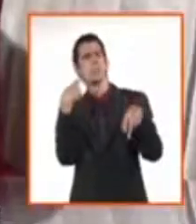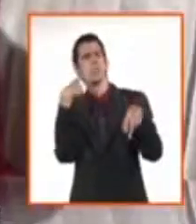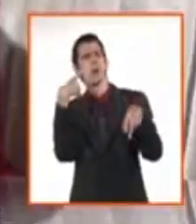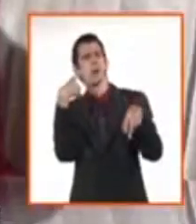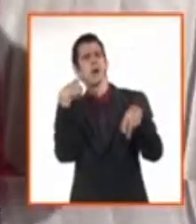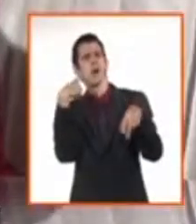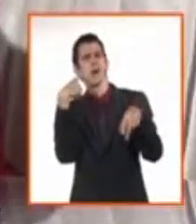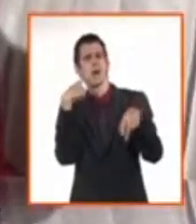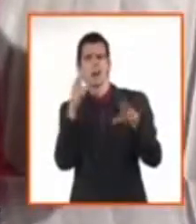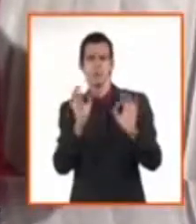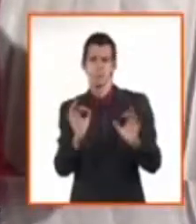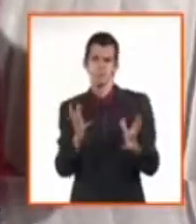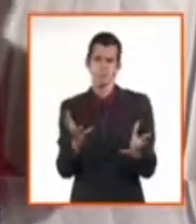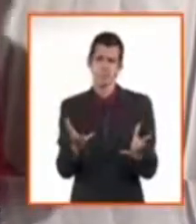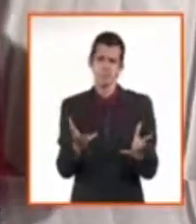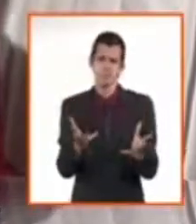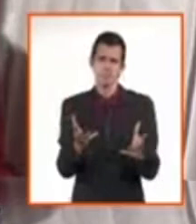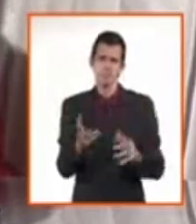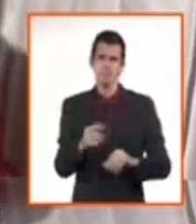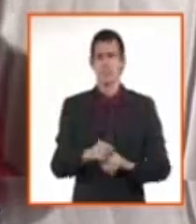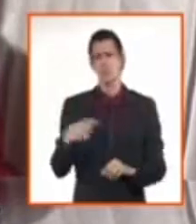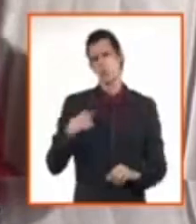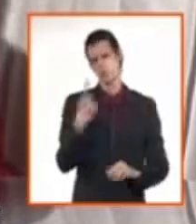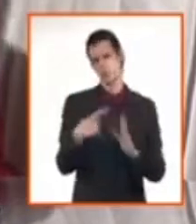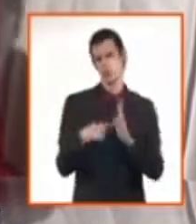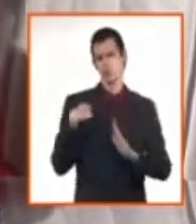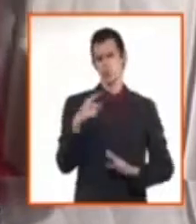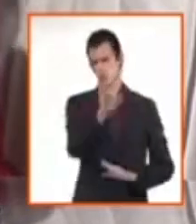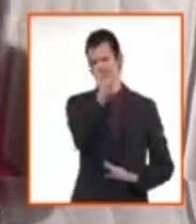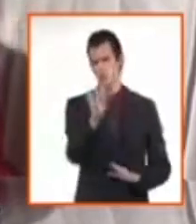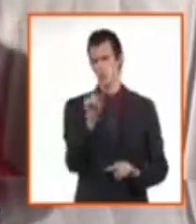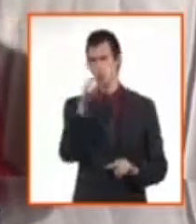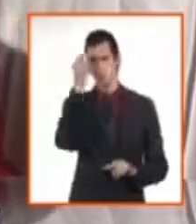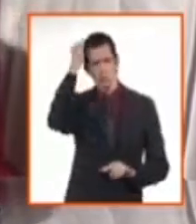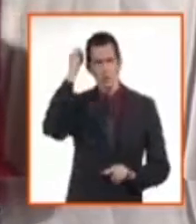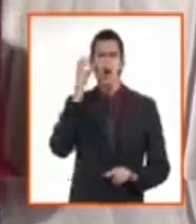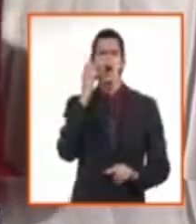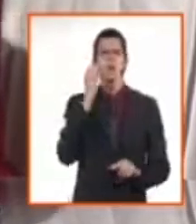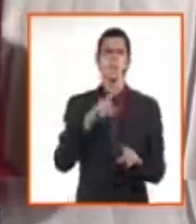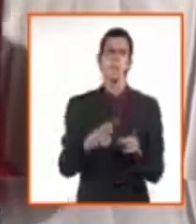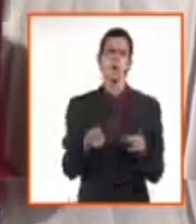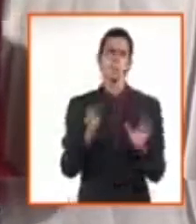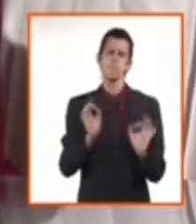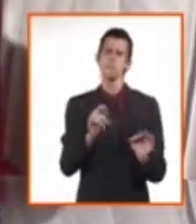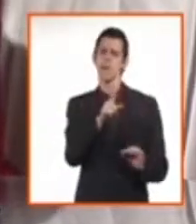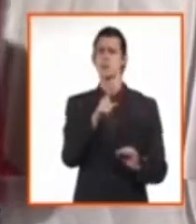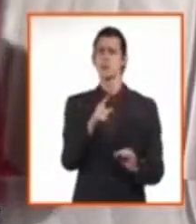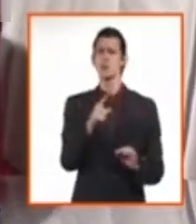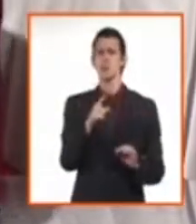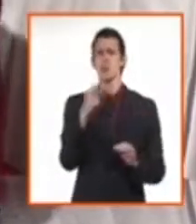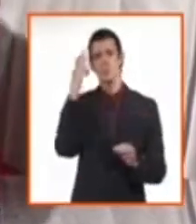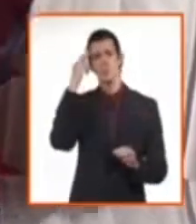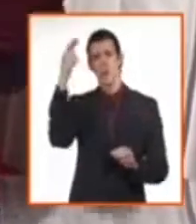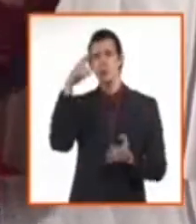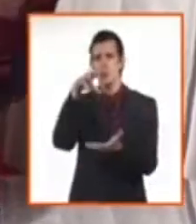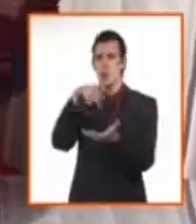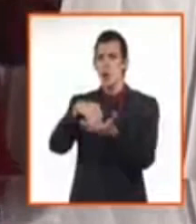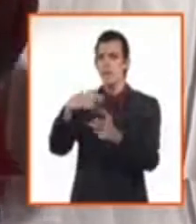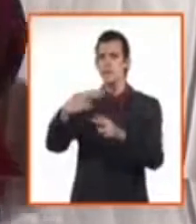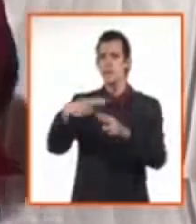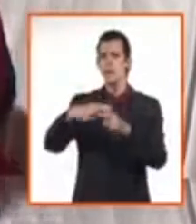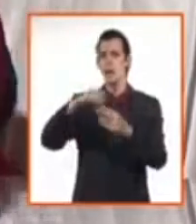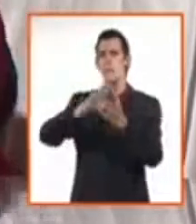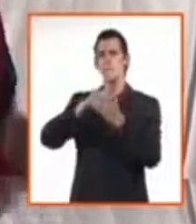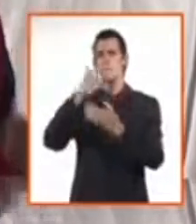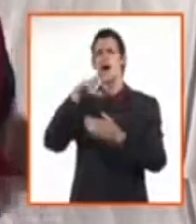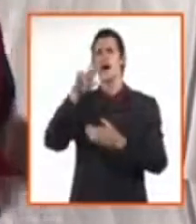que también tiene que recordarte obvio no está chávez no está silvio pero silvio está